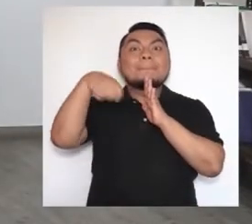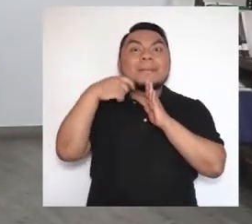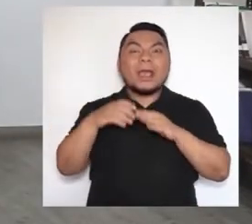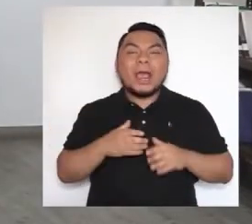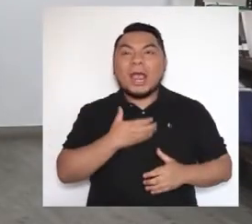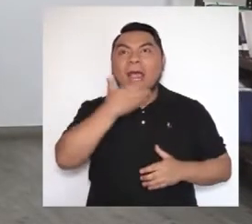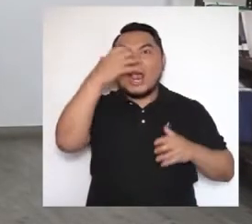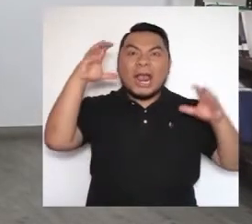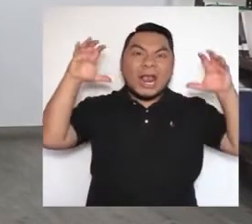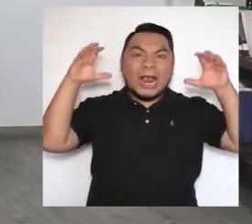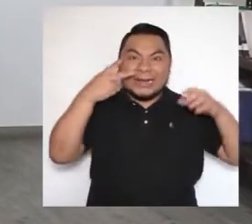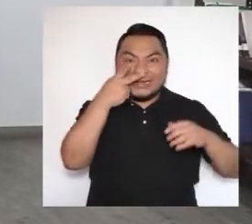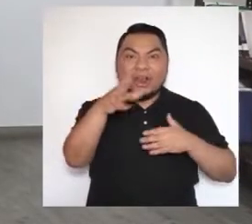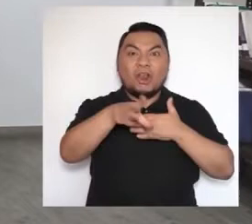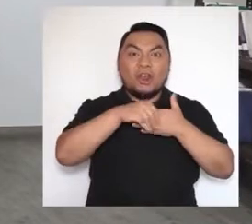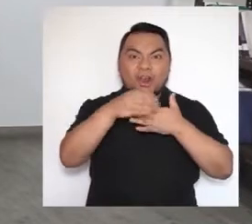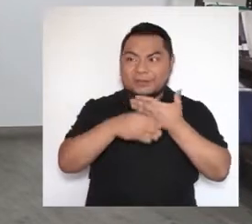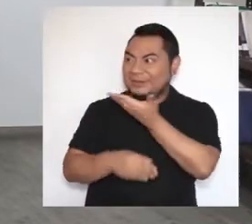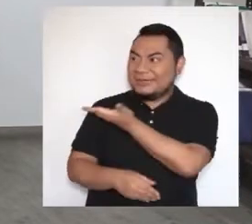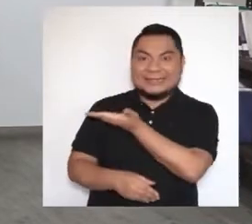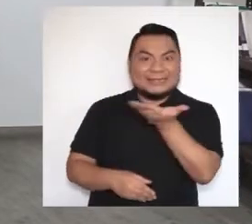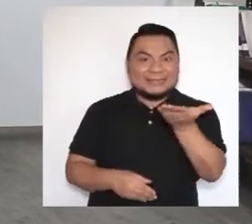¡video de dinosaurios!